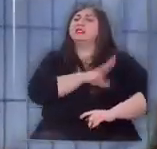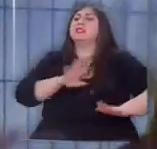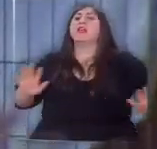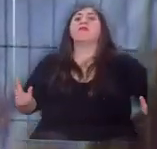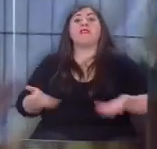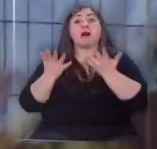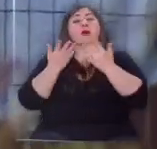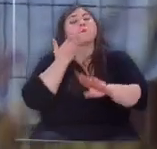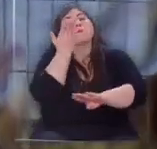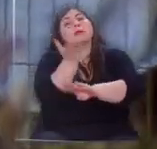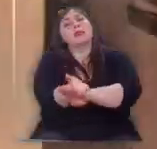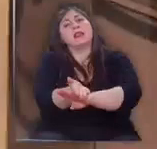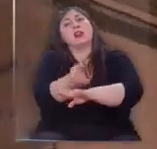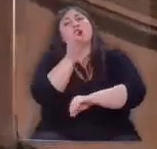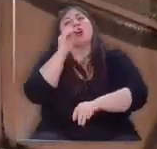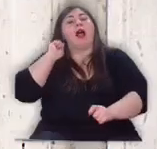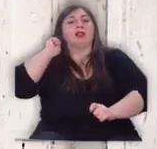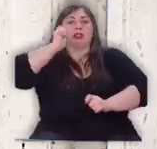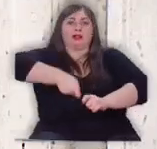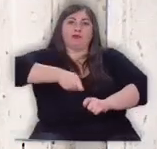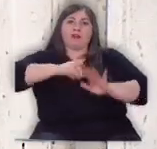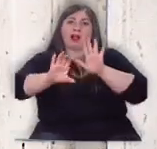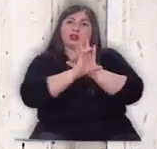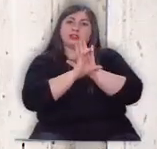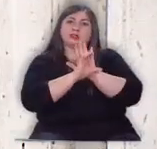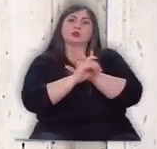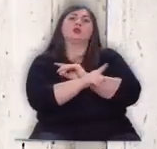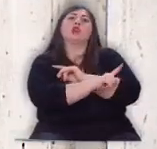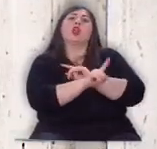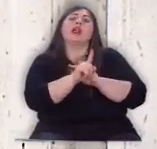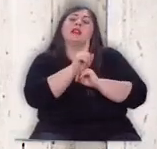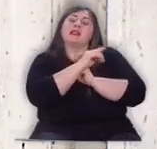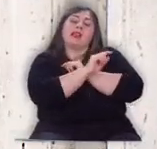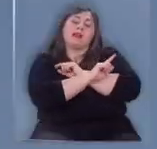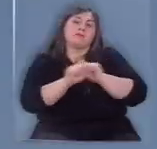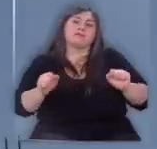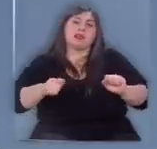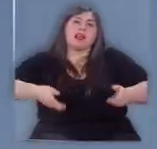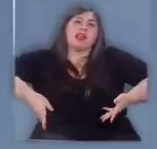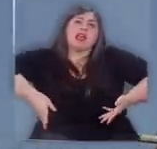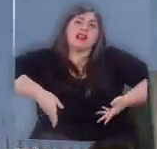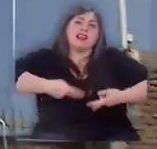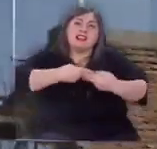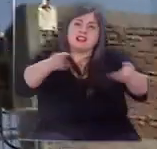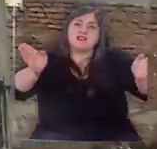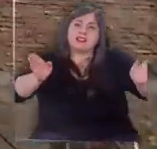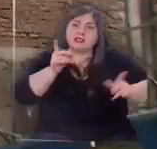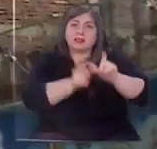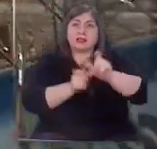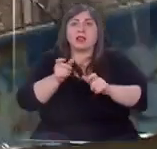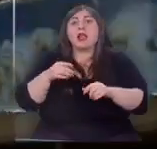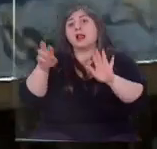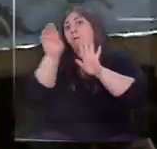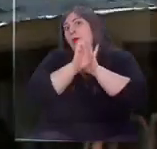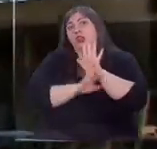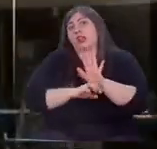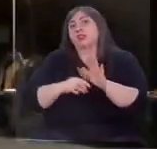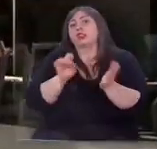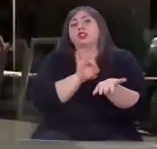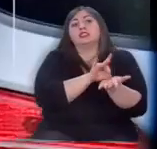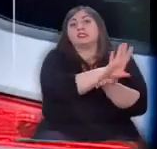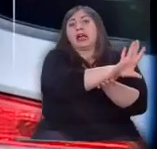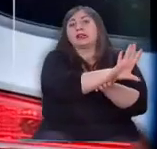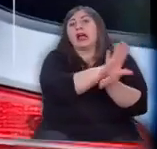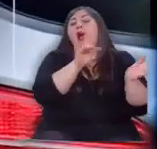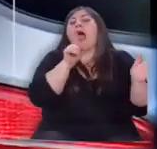un requerimiento ante el Tribunal Constitucional que impide la inmediata liberación de los reclusos. Alegan que el proyecto excluye en